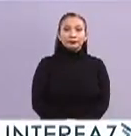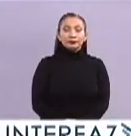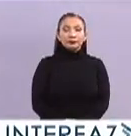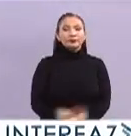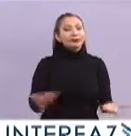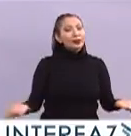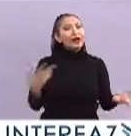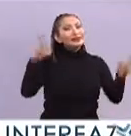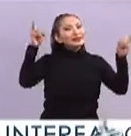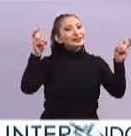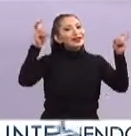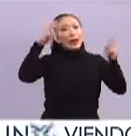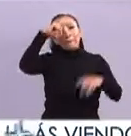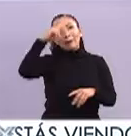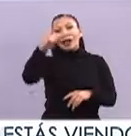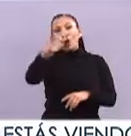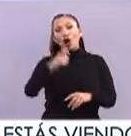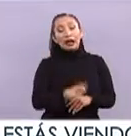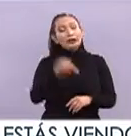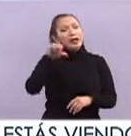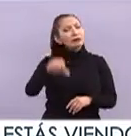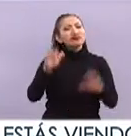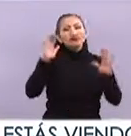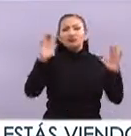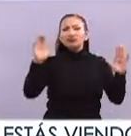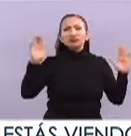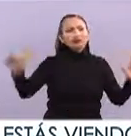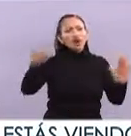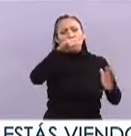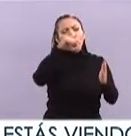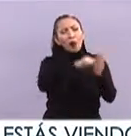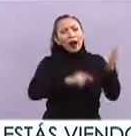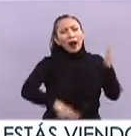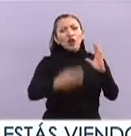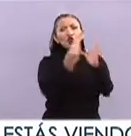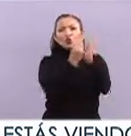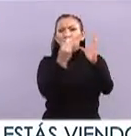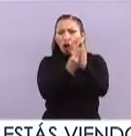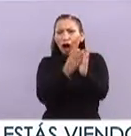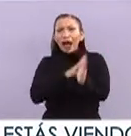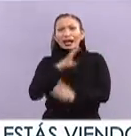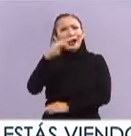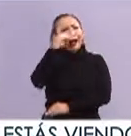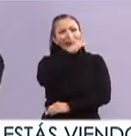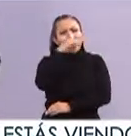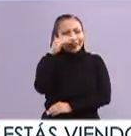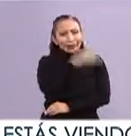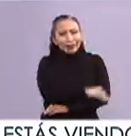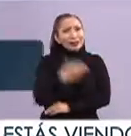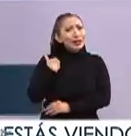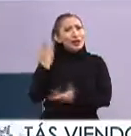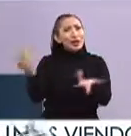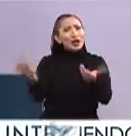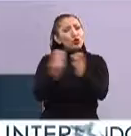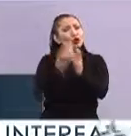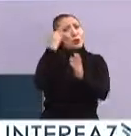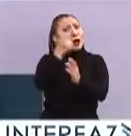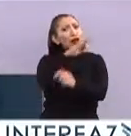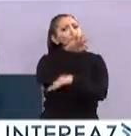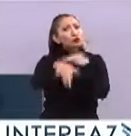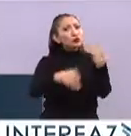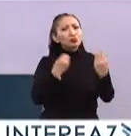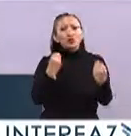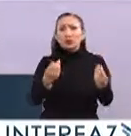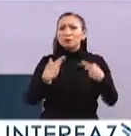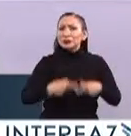Y llegamos a nuestra sección México X, esta extraordinaria plataforma de cursos gratuitos, cursos masivos gratuitos que